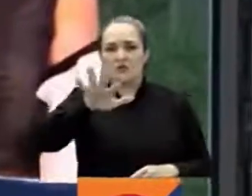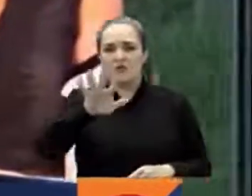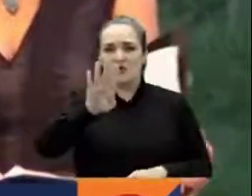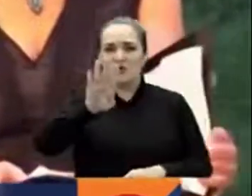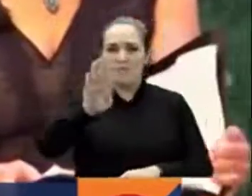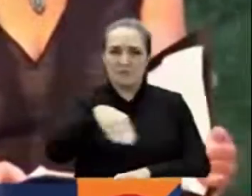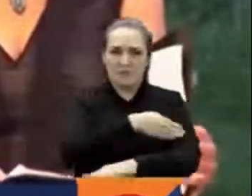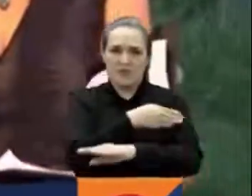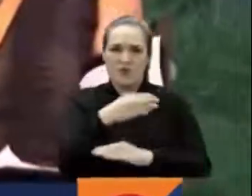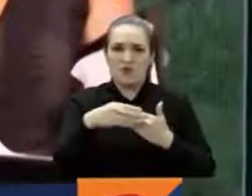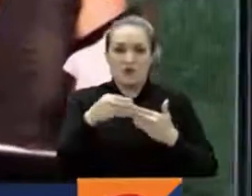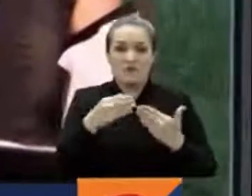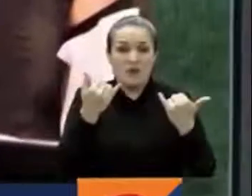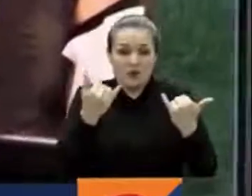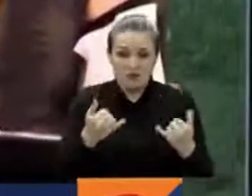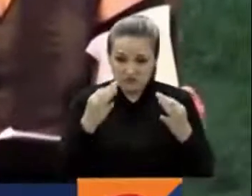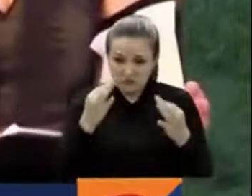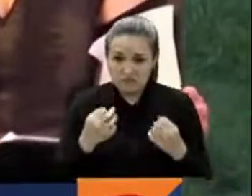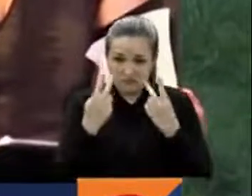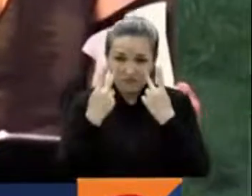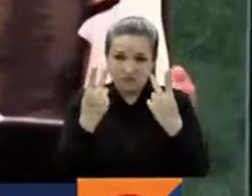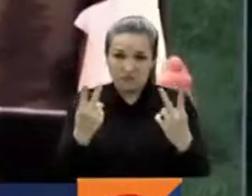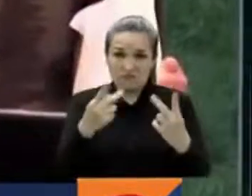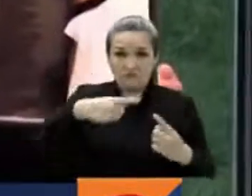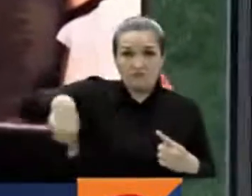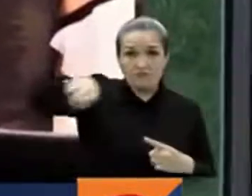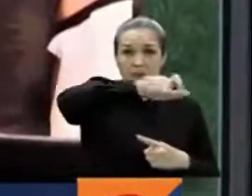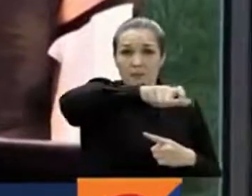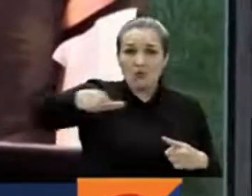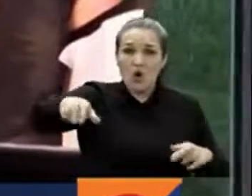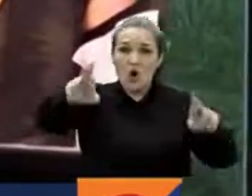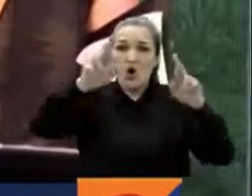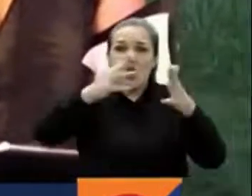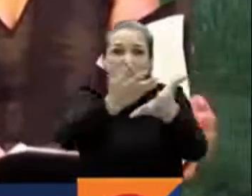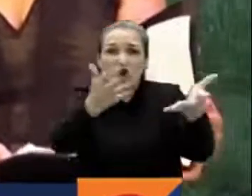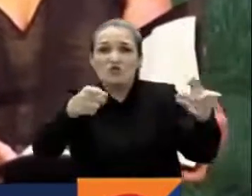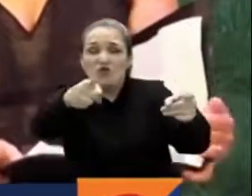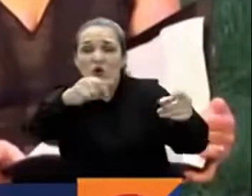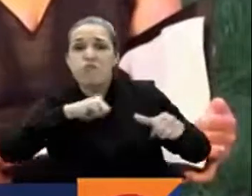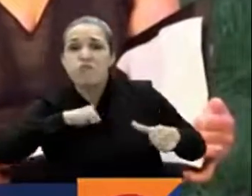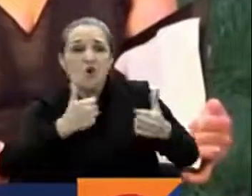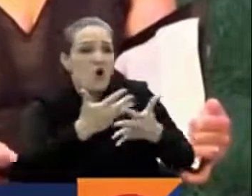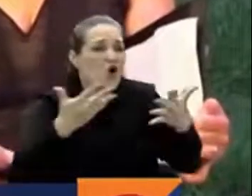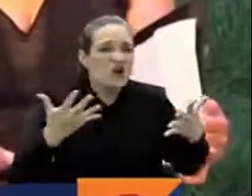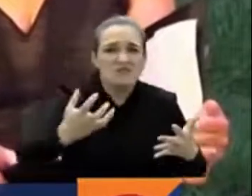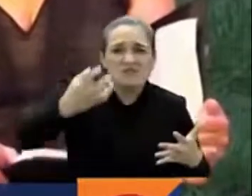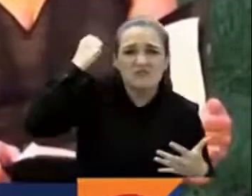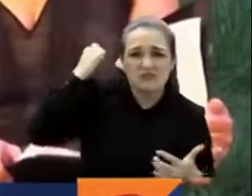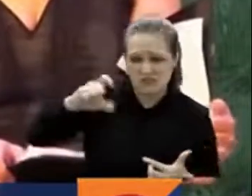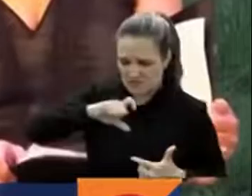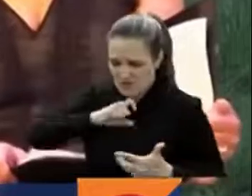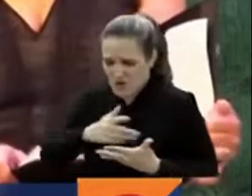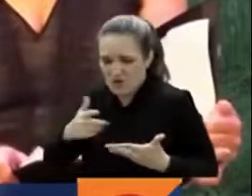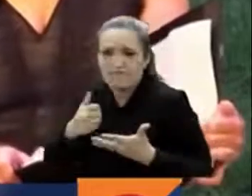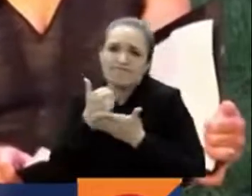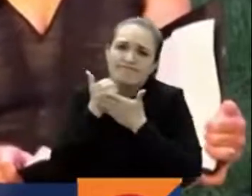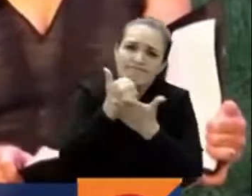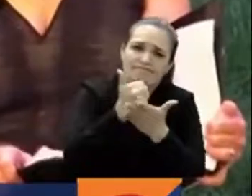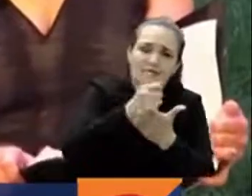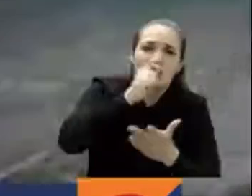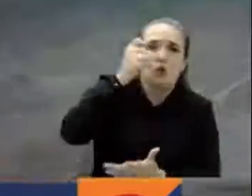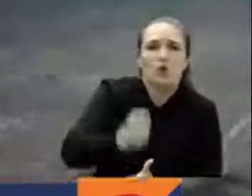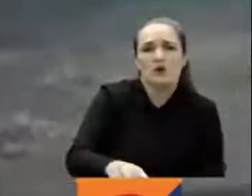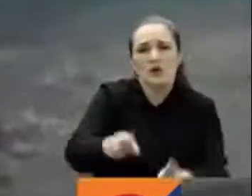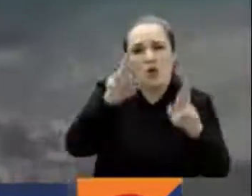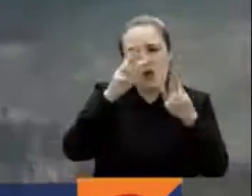Esperamos que sirva como un flash move para que otras personas subasten sus posesiones, sus reliquias, para ayudar a los refugiados ucranianos en todo el